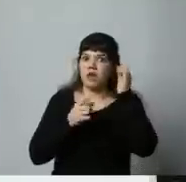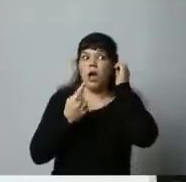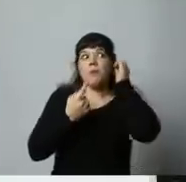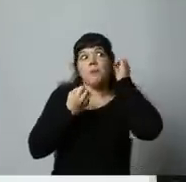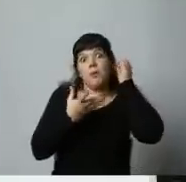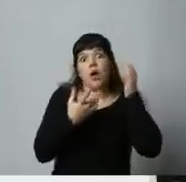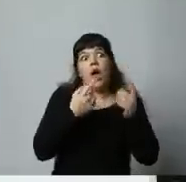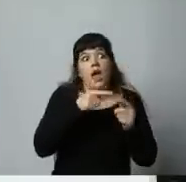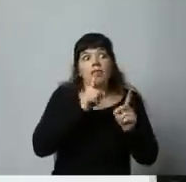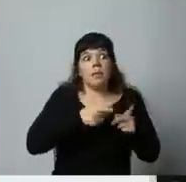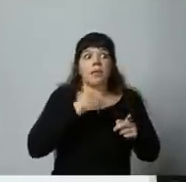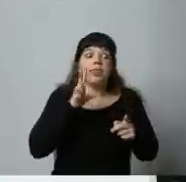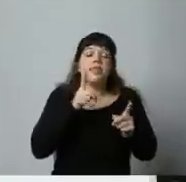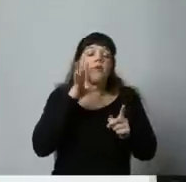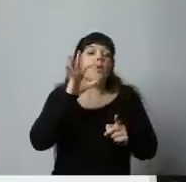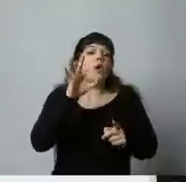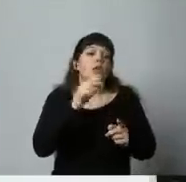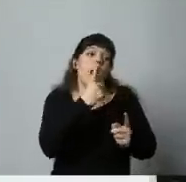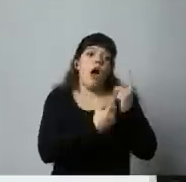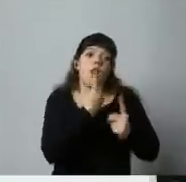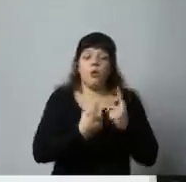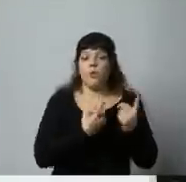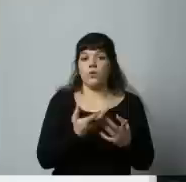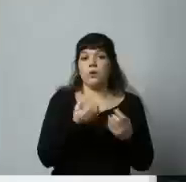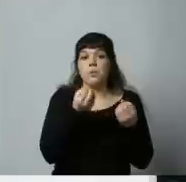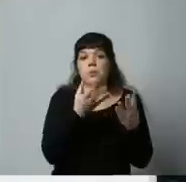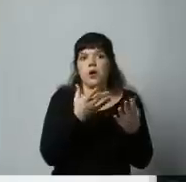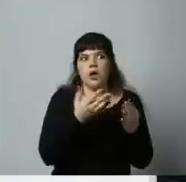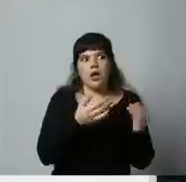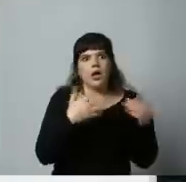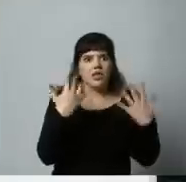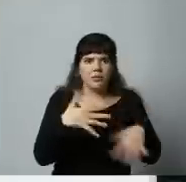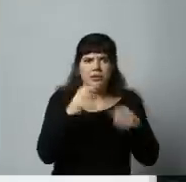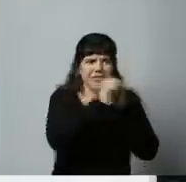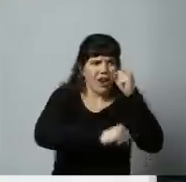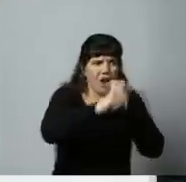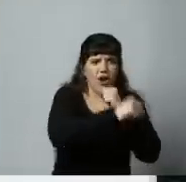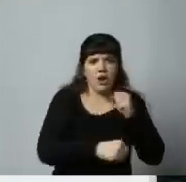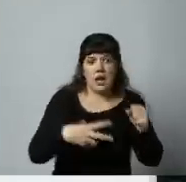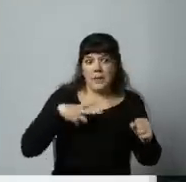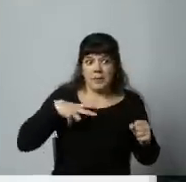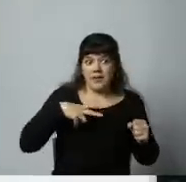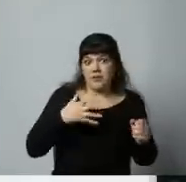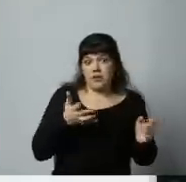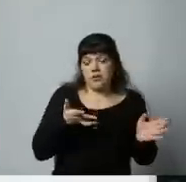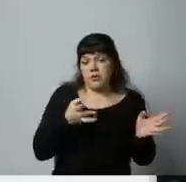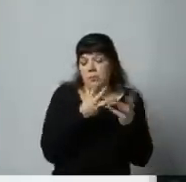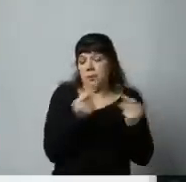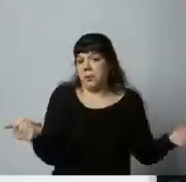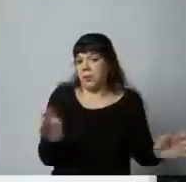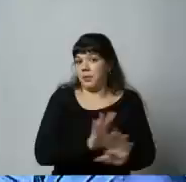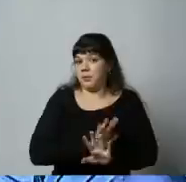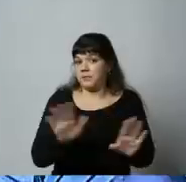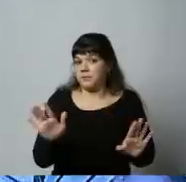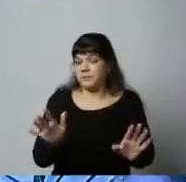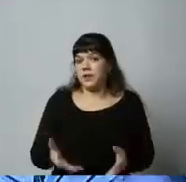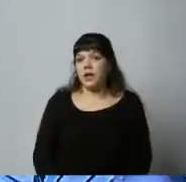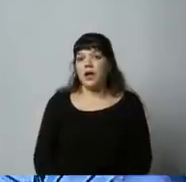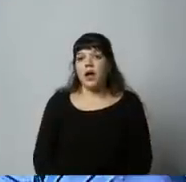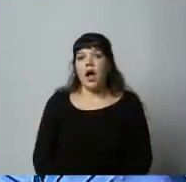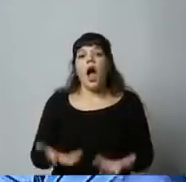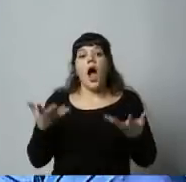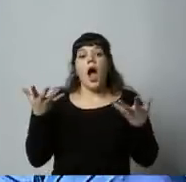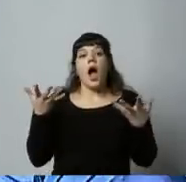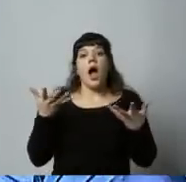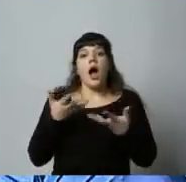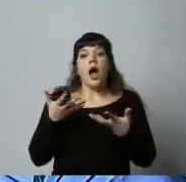algunas cosas porque con la tecnología gran parte de la vida privada desapareció vamos cerrando el bloque pero hagamos